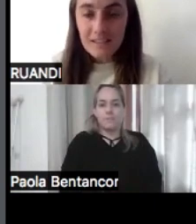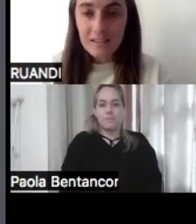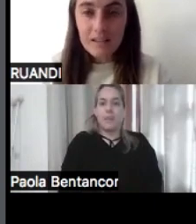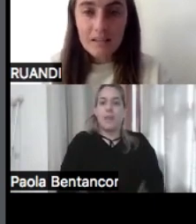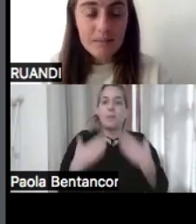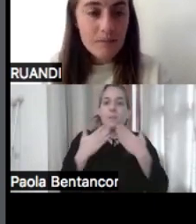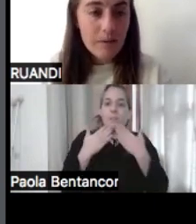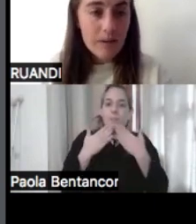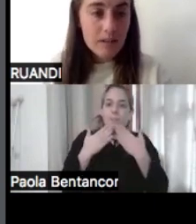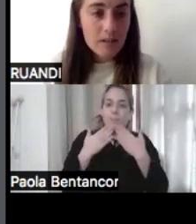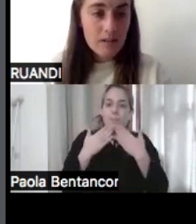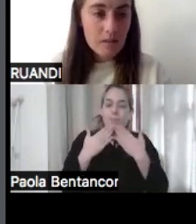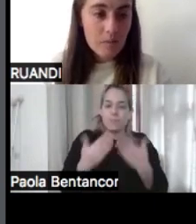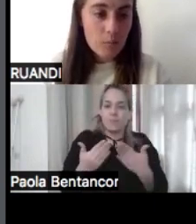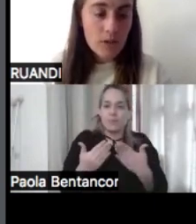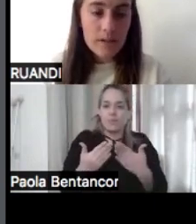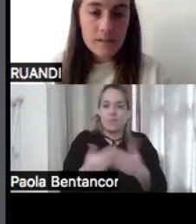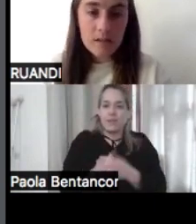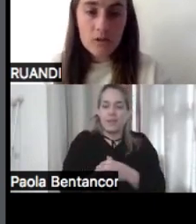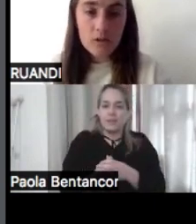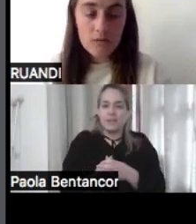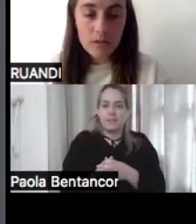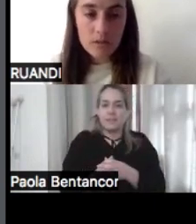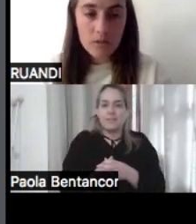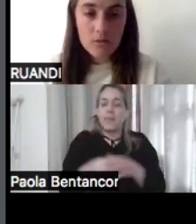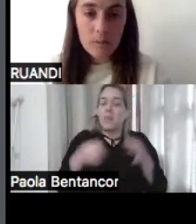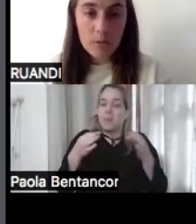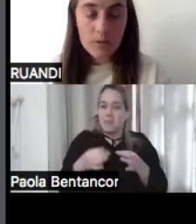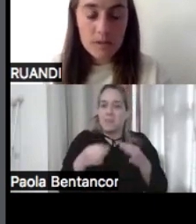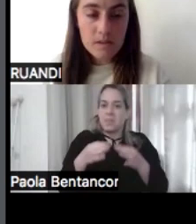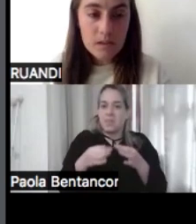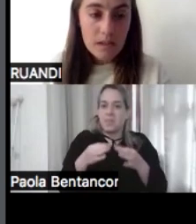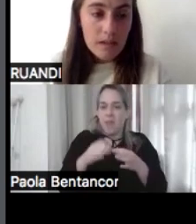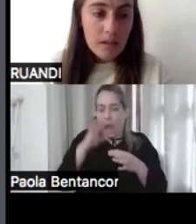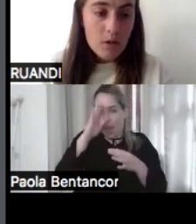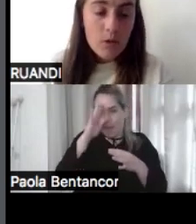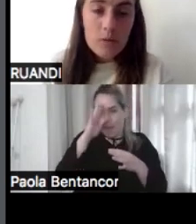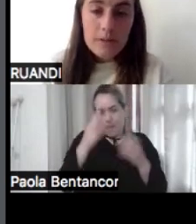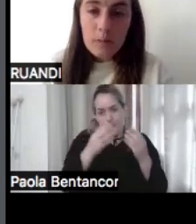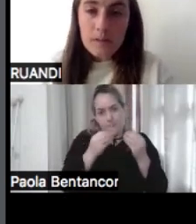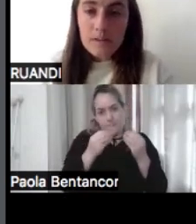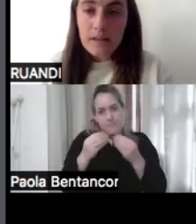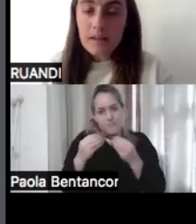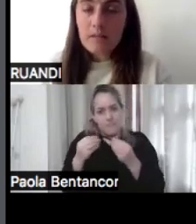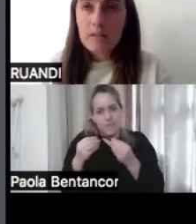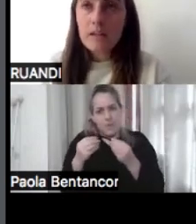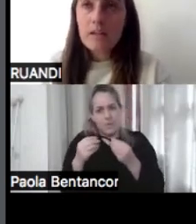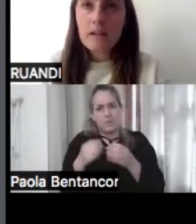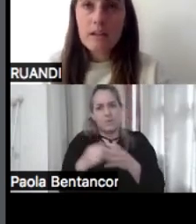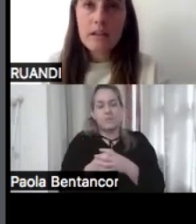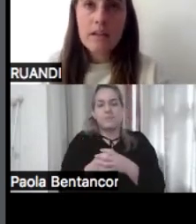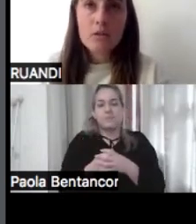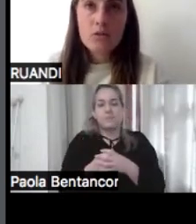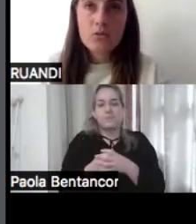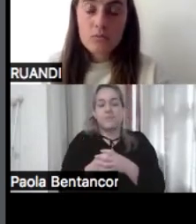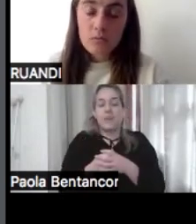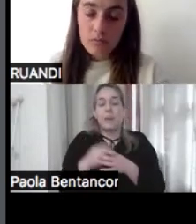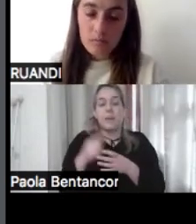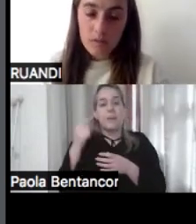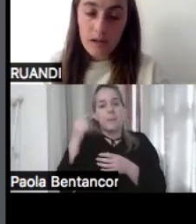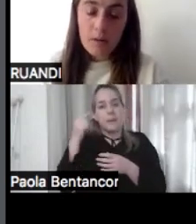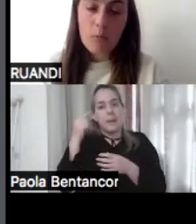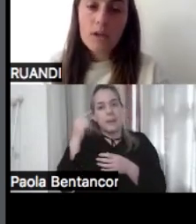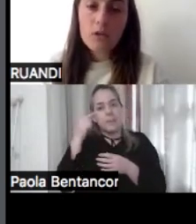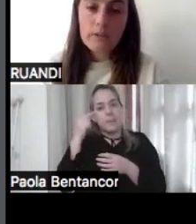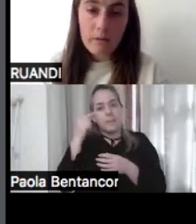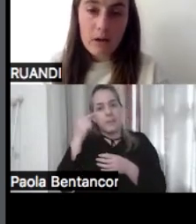muchas gracias. La verdad que muy enriquecedor tus aportes. No puedo evitar pensar en que esto